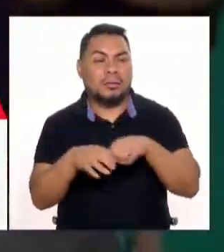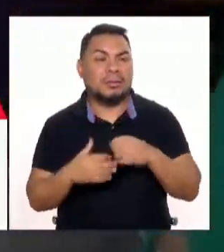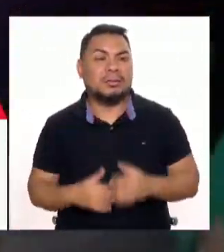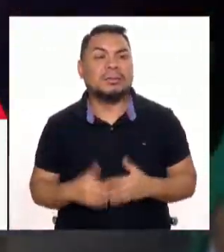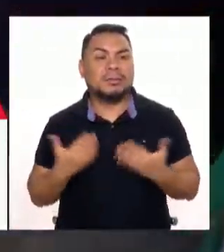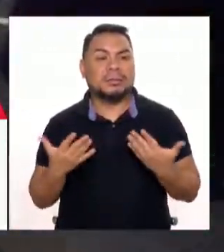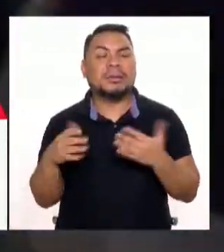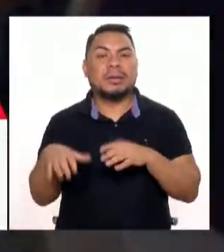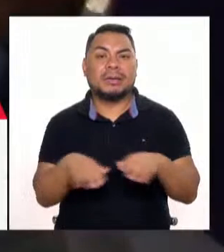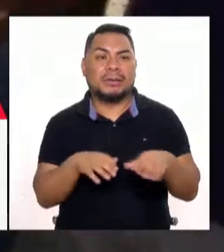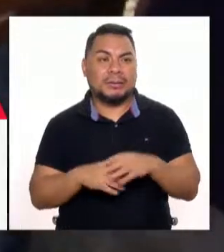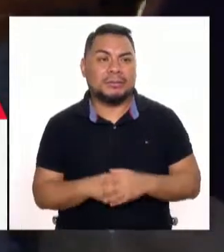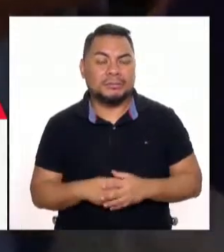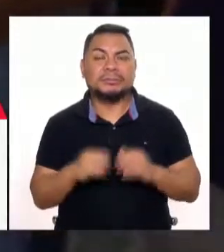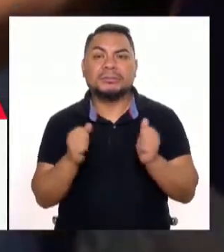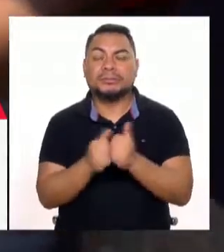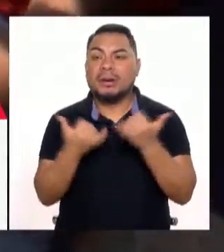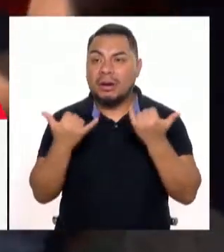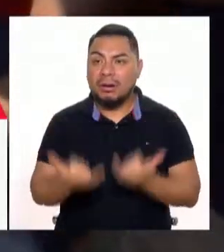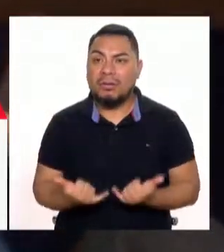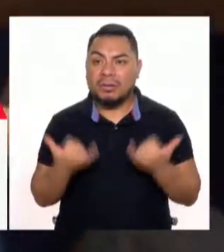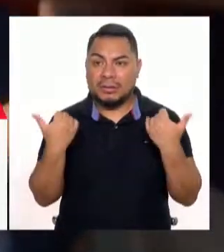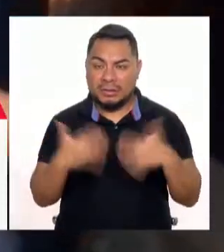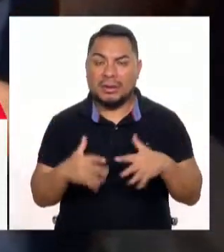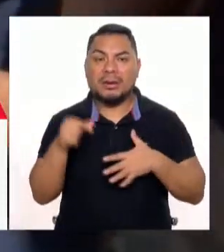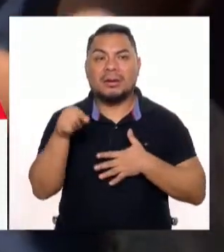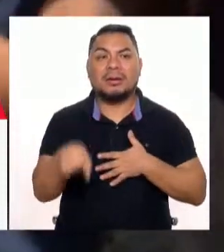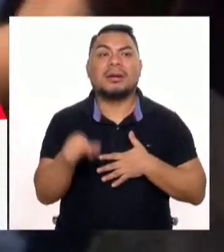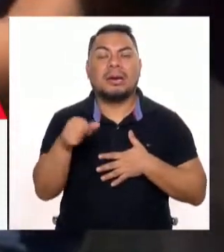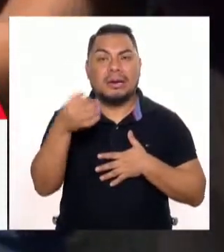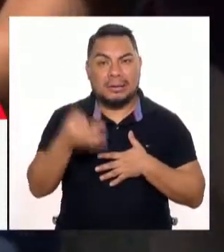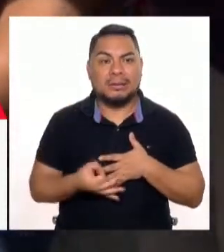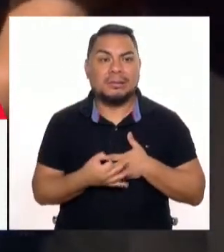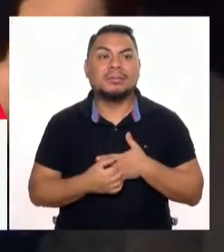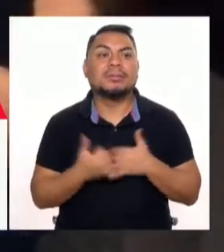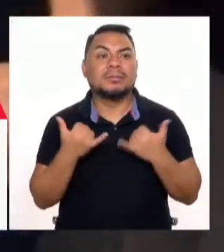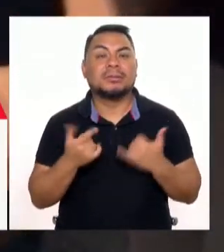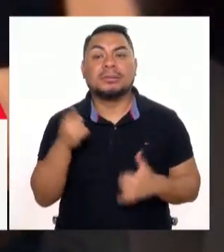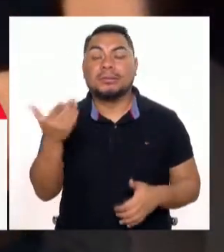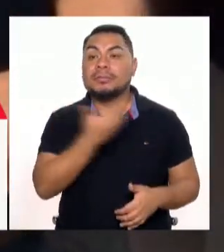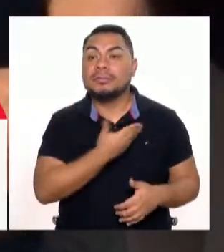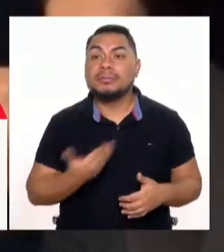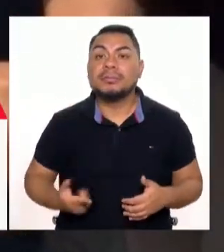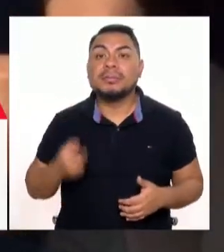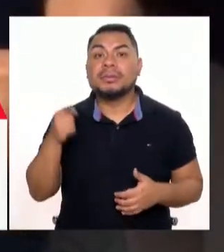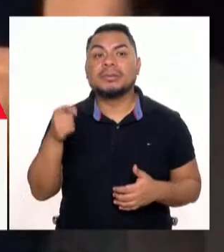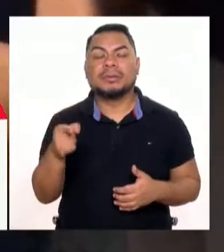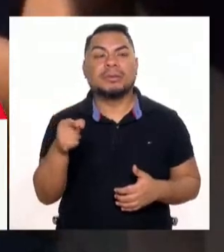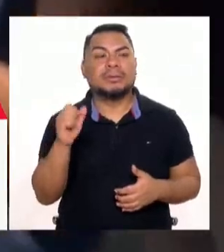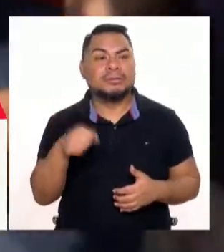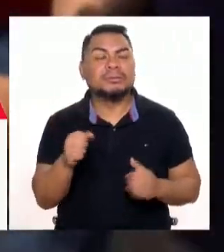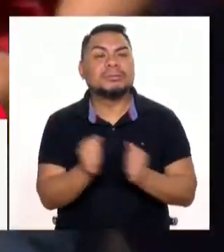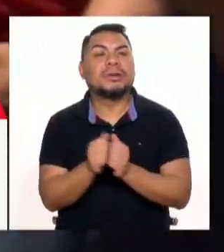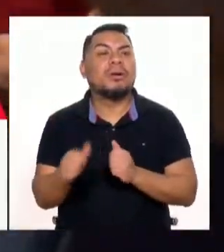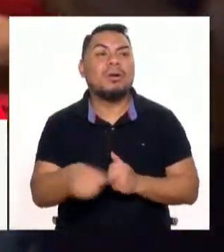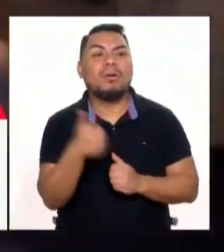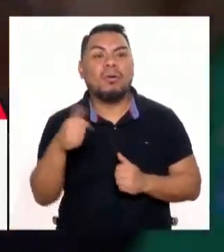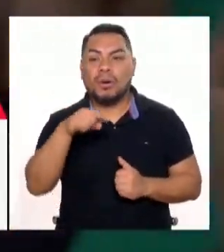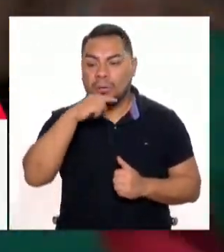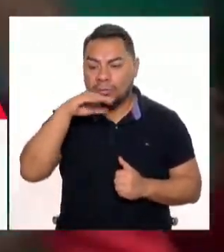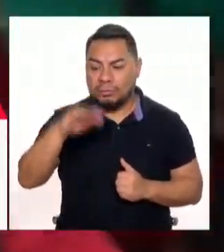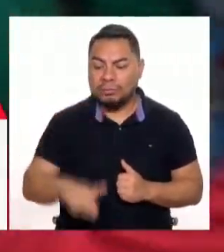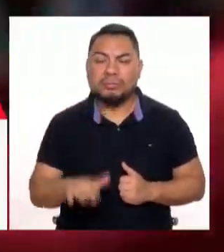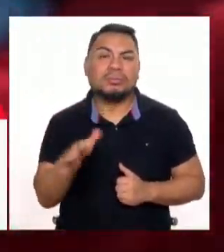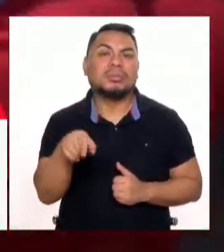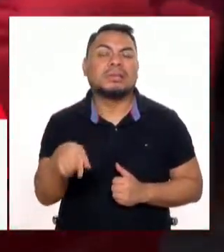ejecutando y que ahora ya son una realidad vemos a la presidenta juntamente con otra pequeñita de